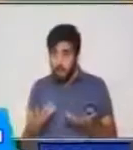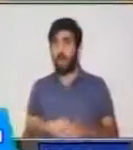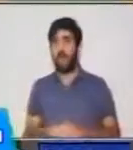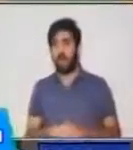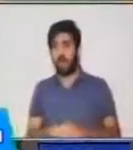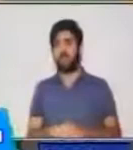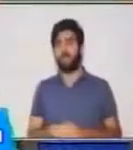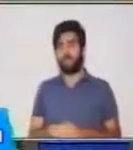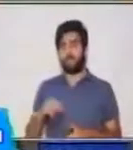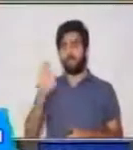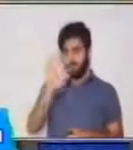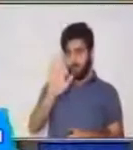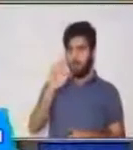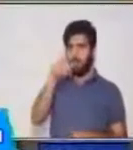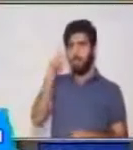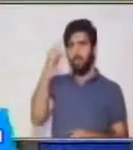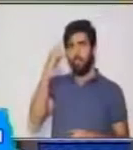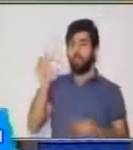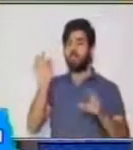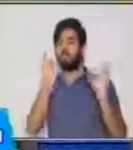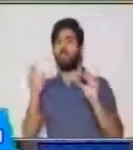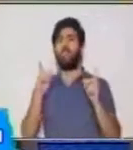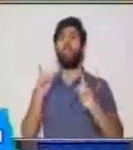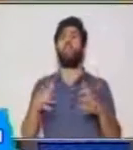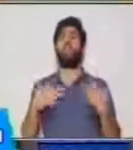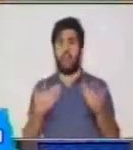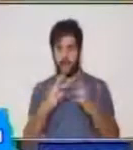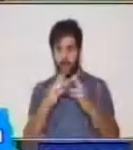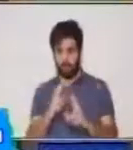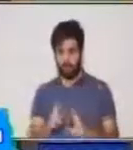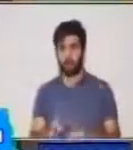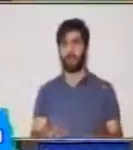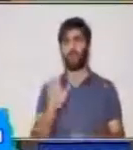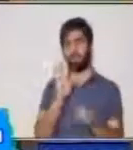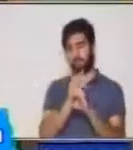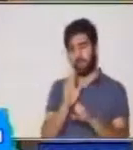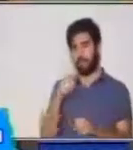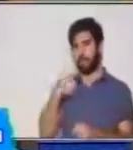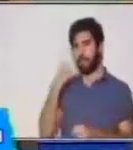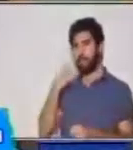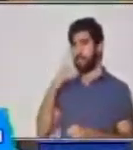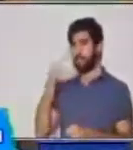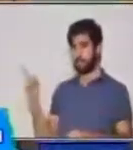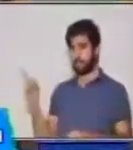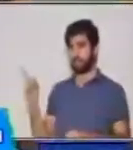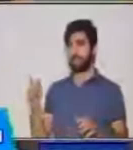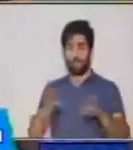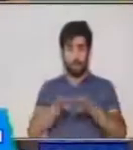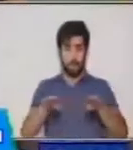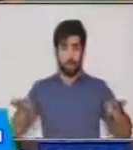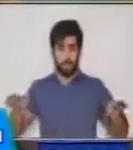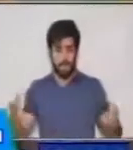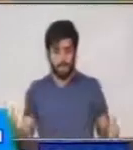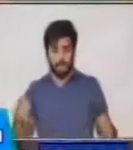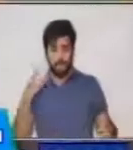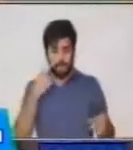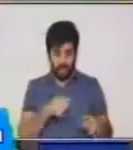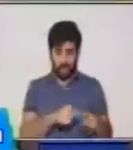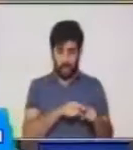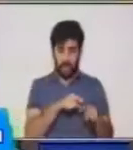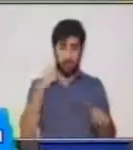a ver todos los objetos que hay sobre mi mesa. En cierto momento yo voy a hacer un conteo de 1 a